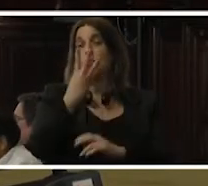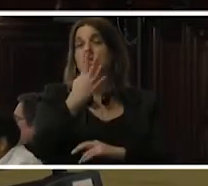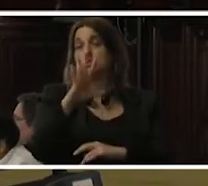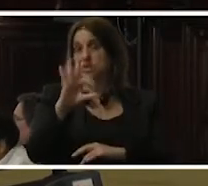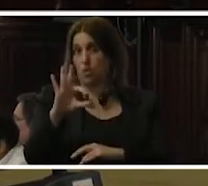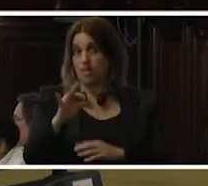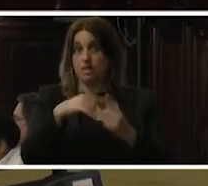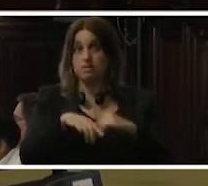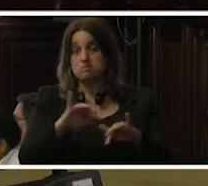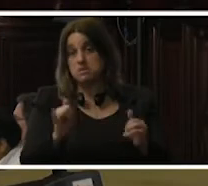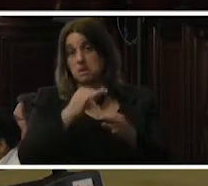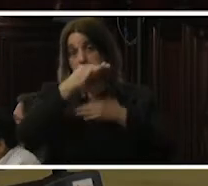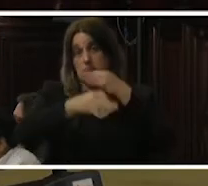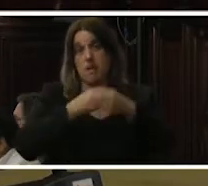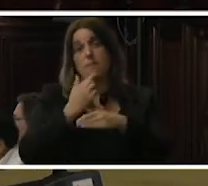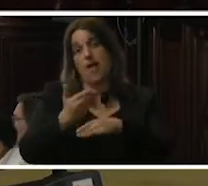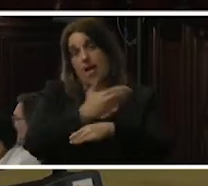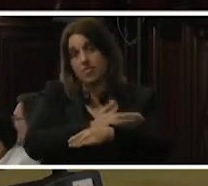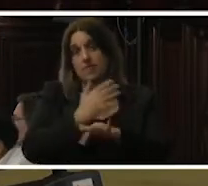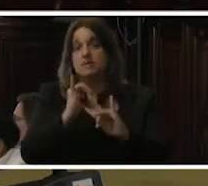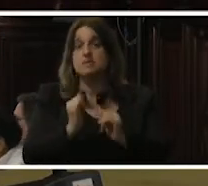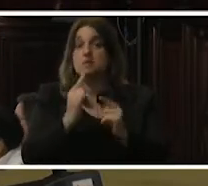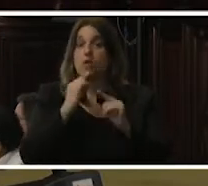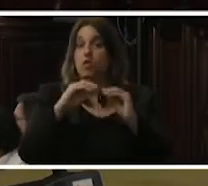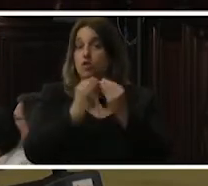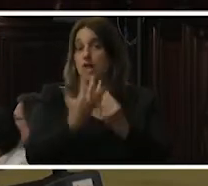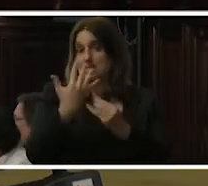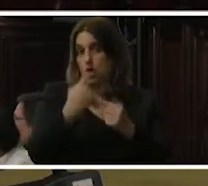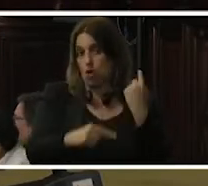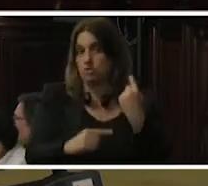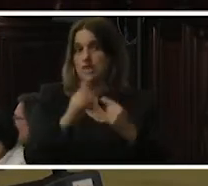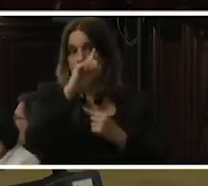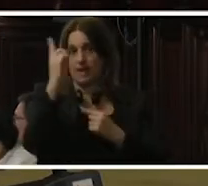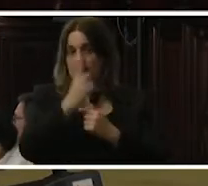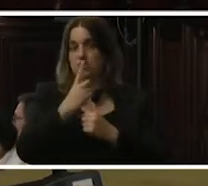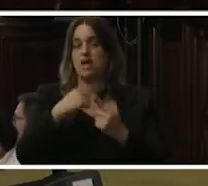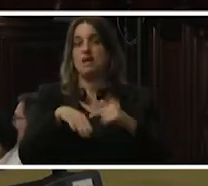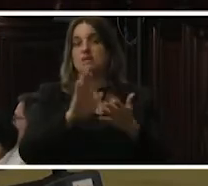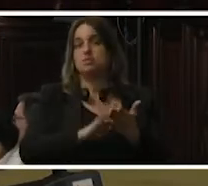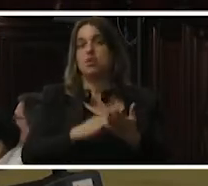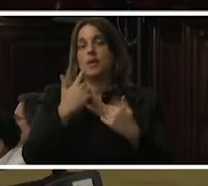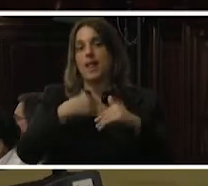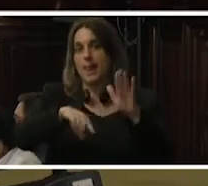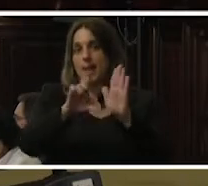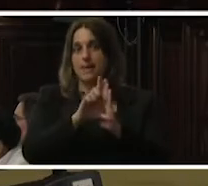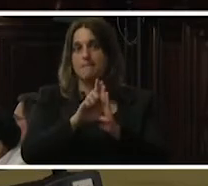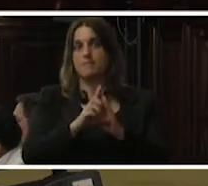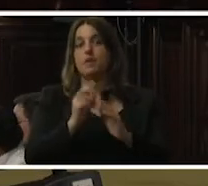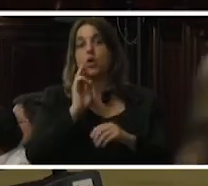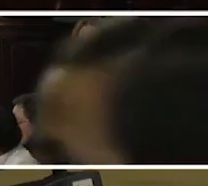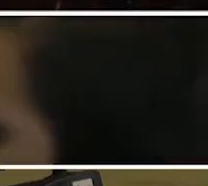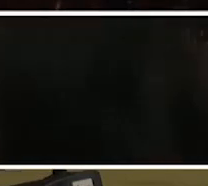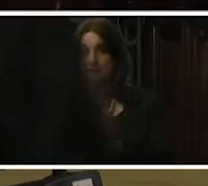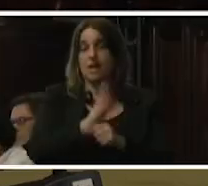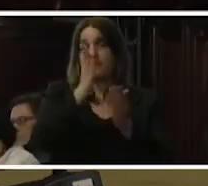lo anterior descrito, adscrito a 5 instrumentos internacionales a rango de ley, tutelan los derechos